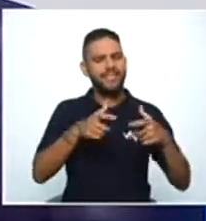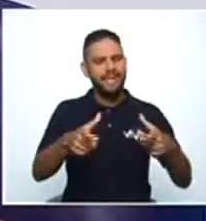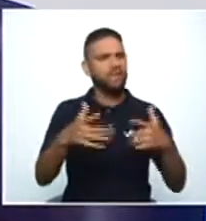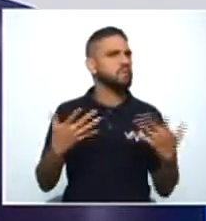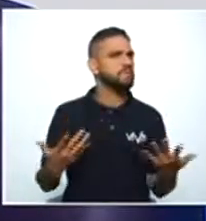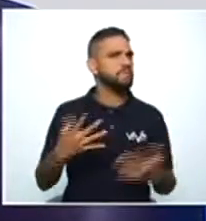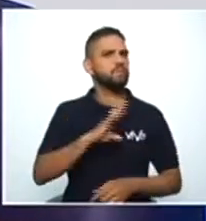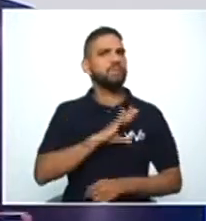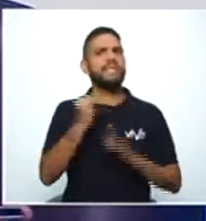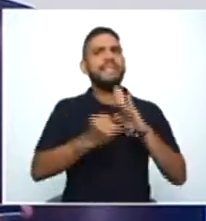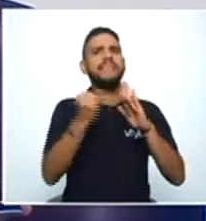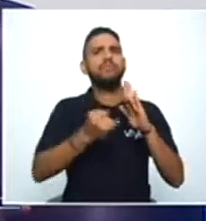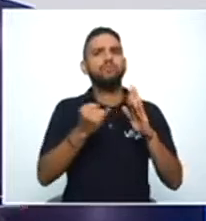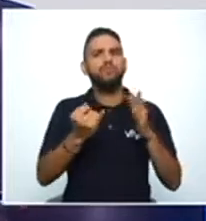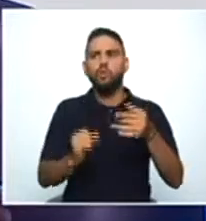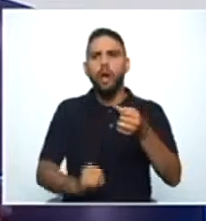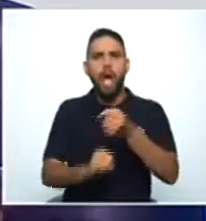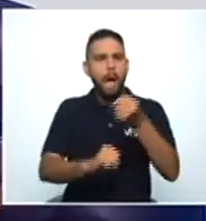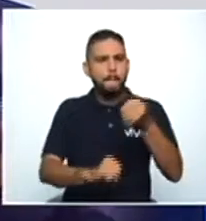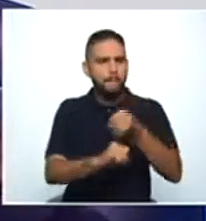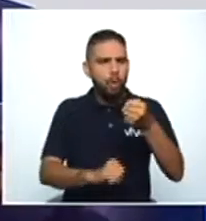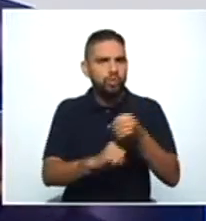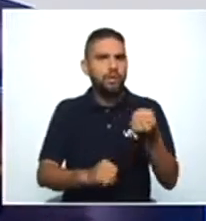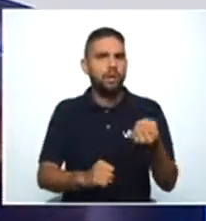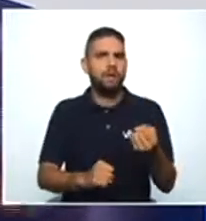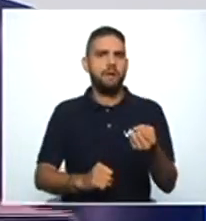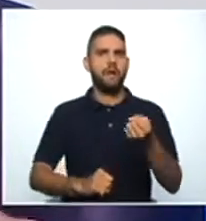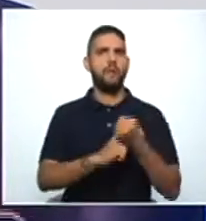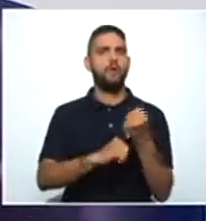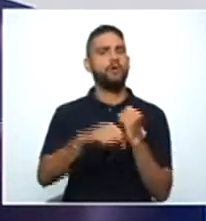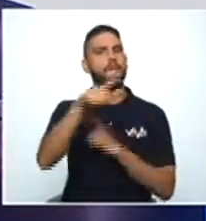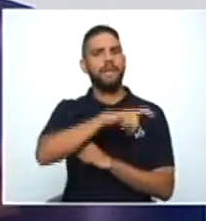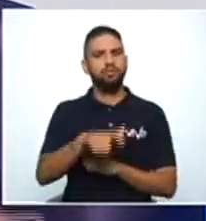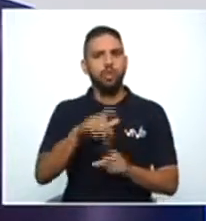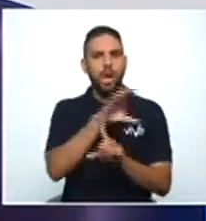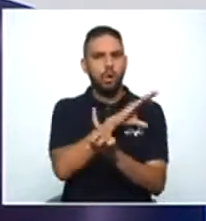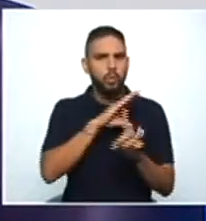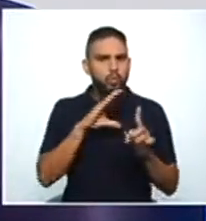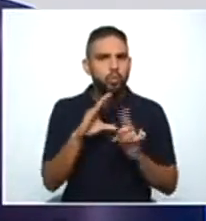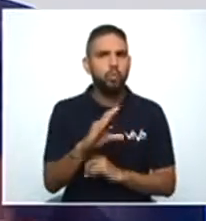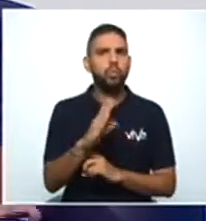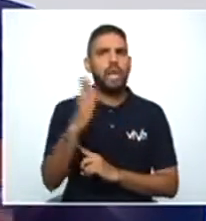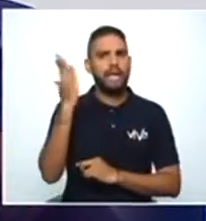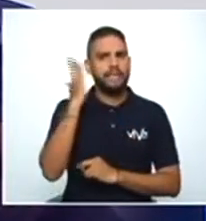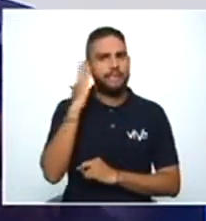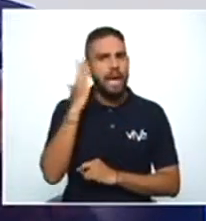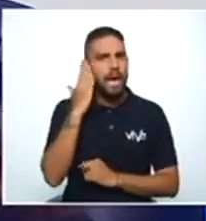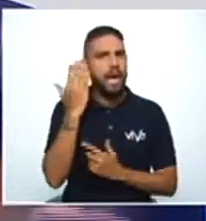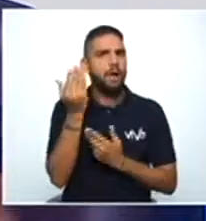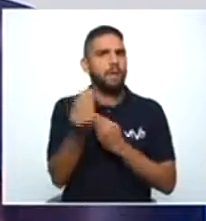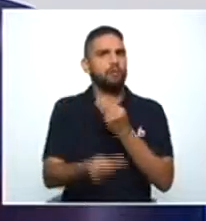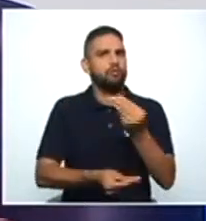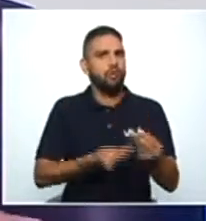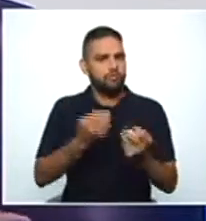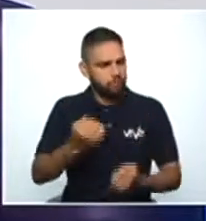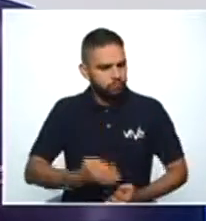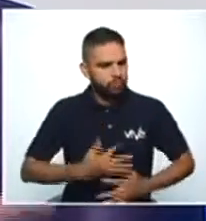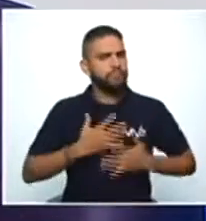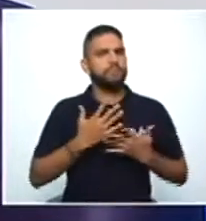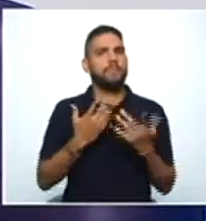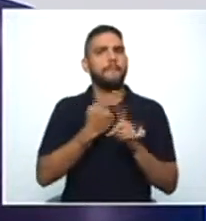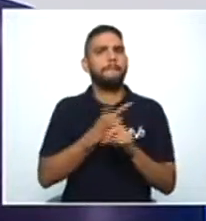ser esa institución que lea que el apoyo a los cultores aquellos nuevos talentos que quieren buscar expresarse pero